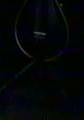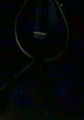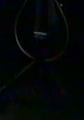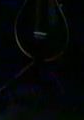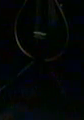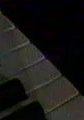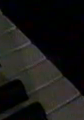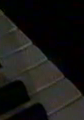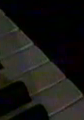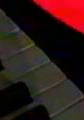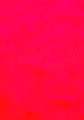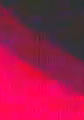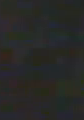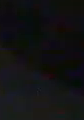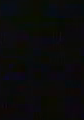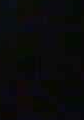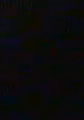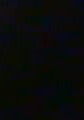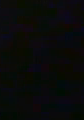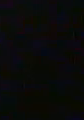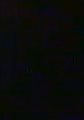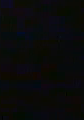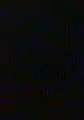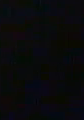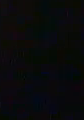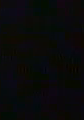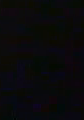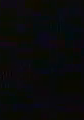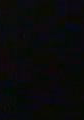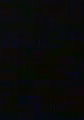horas, por Ecuador TV.